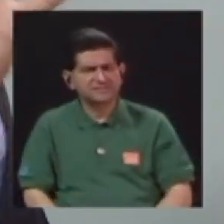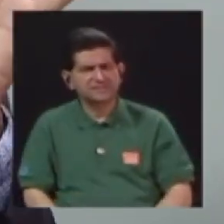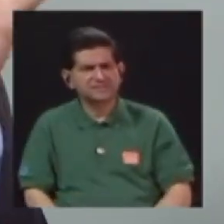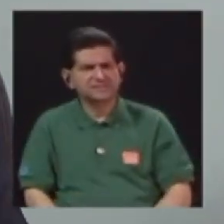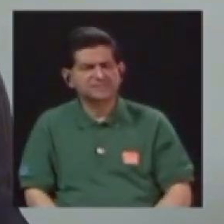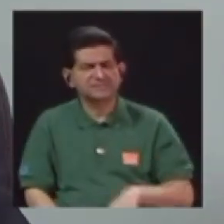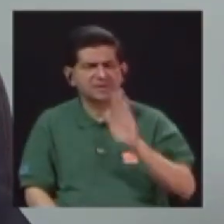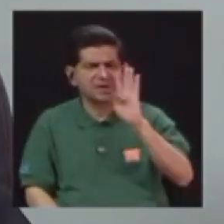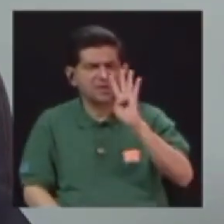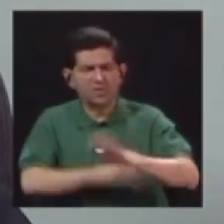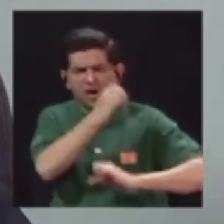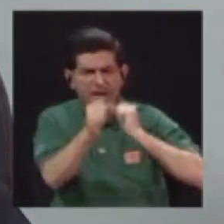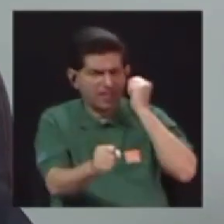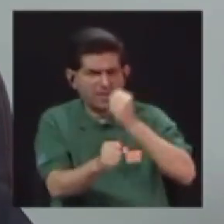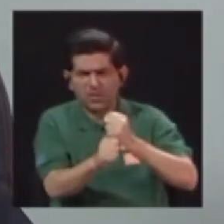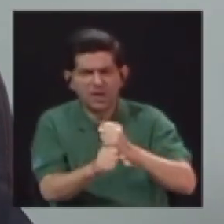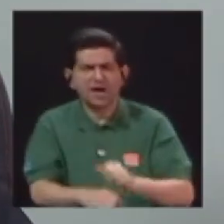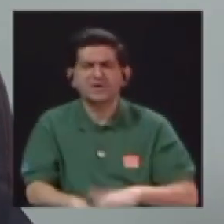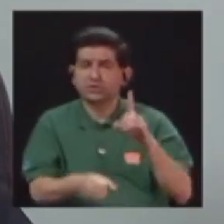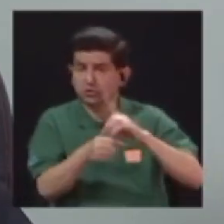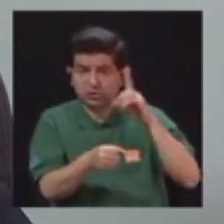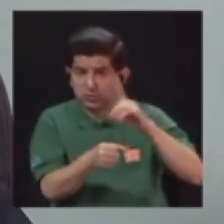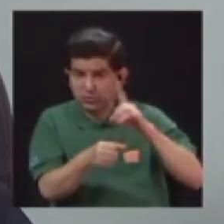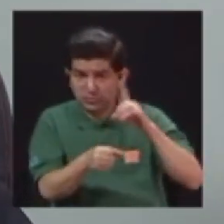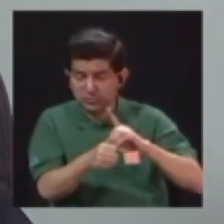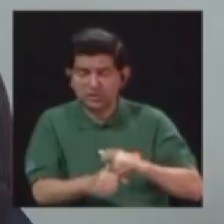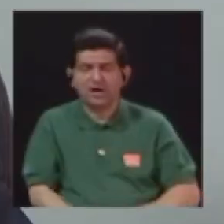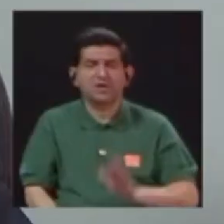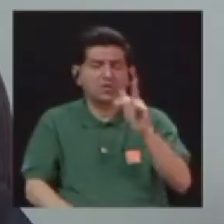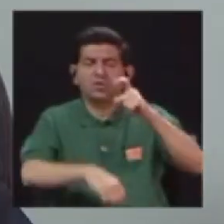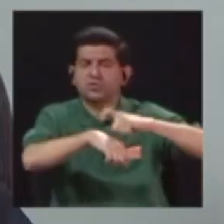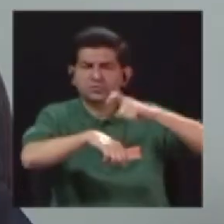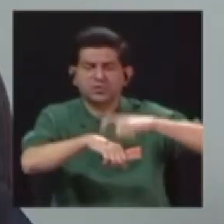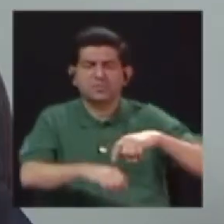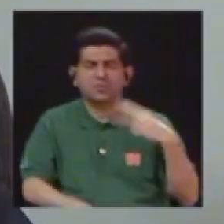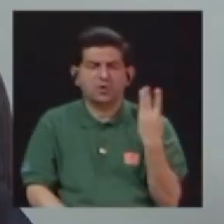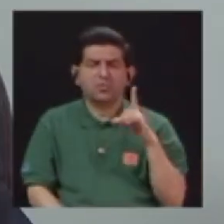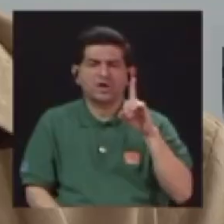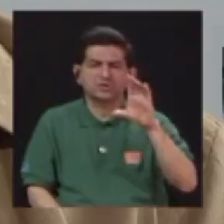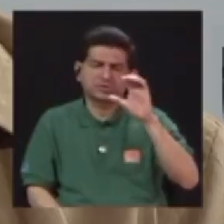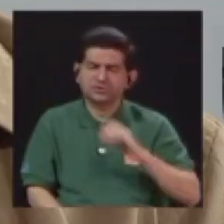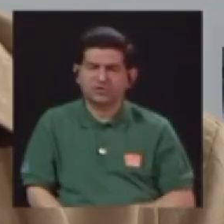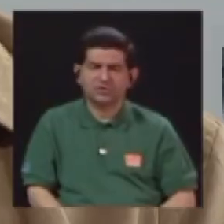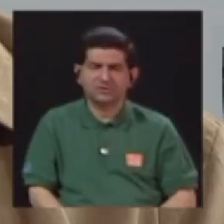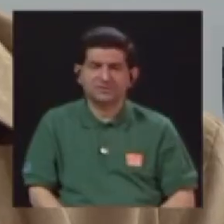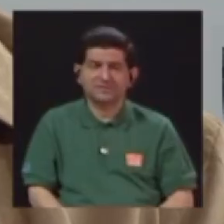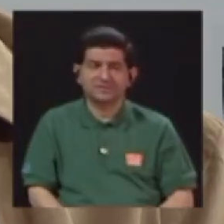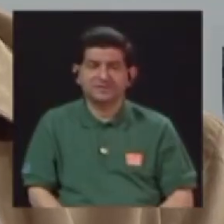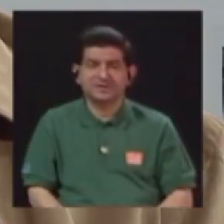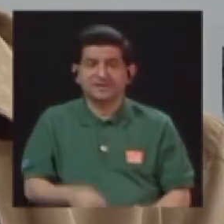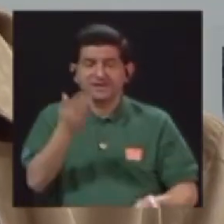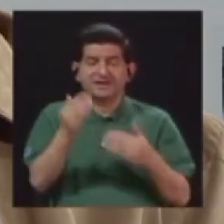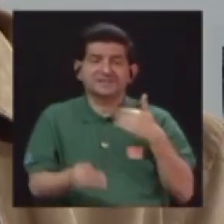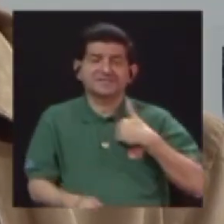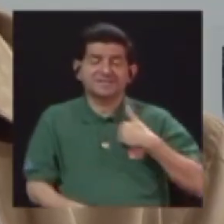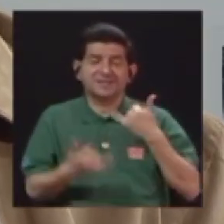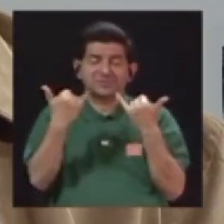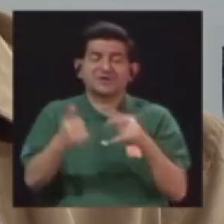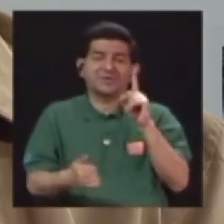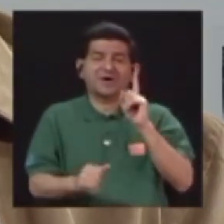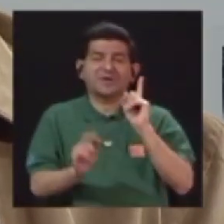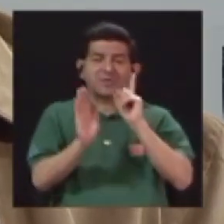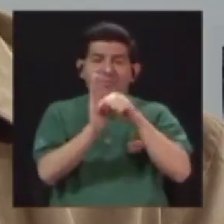4 años de diputado o su periodo en Washington, y nos debe quedar como minuto y medio.